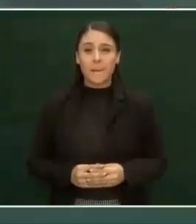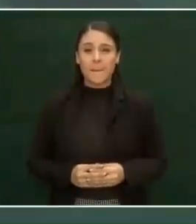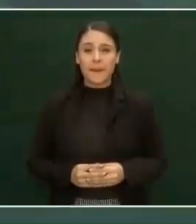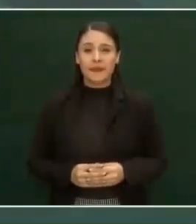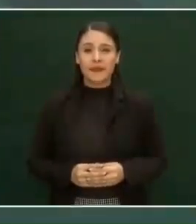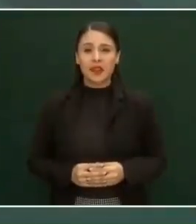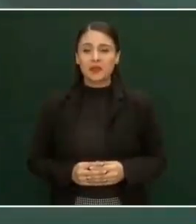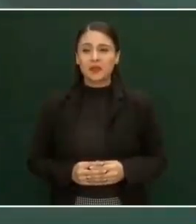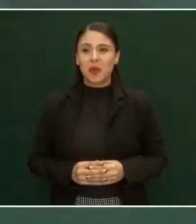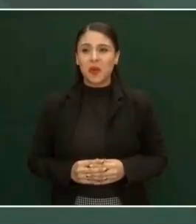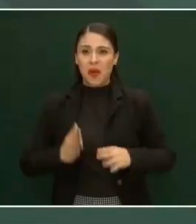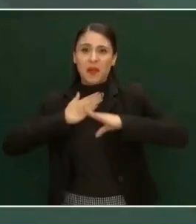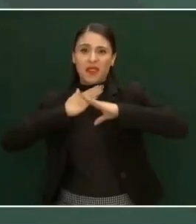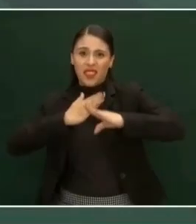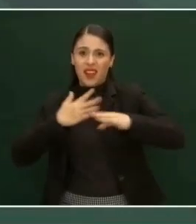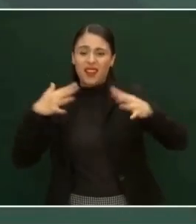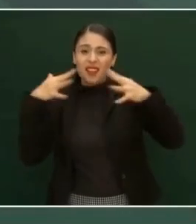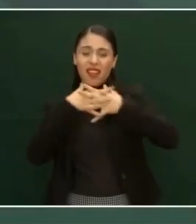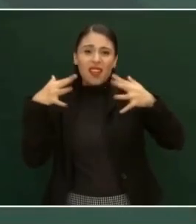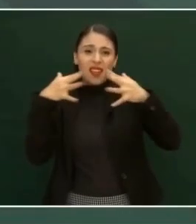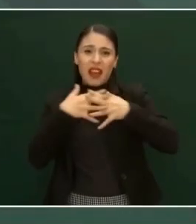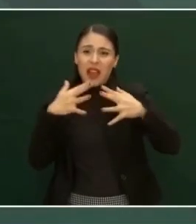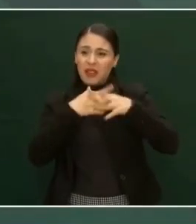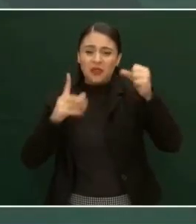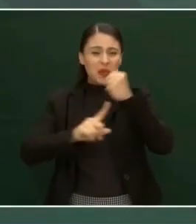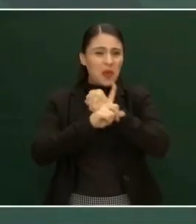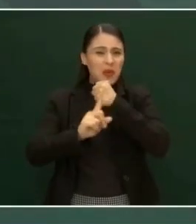evitar la guerra